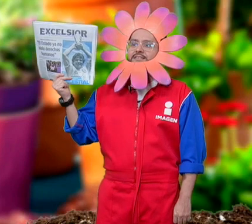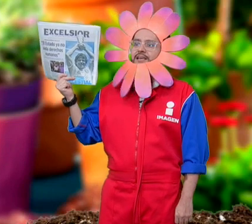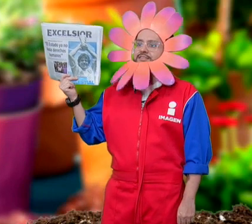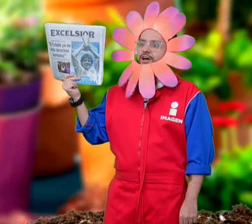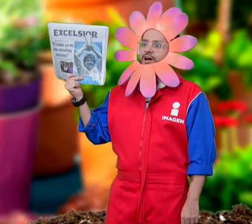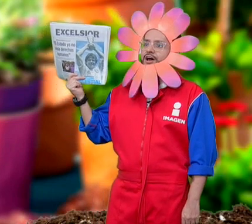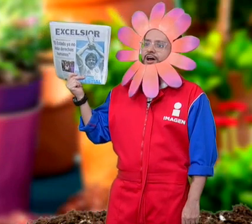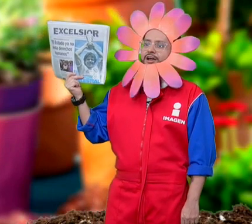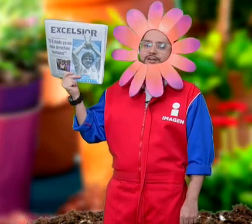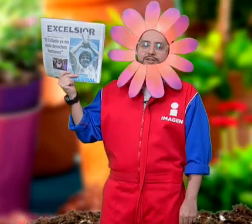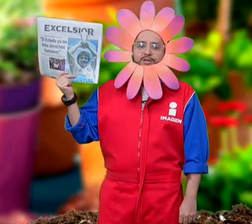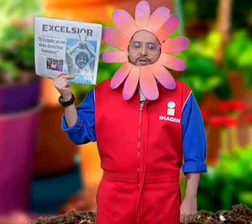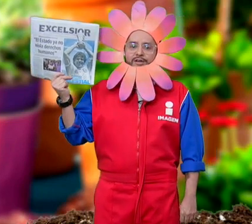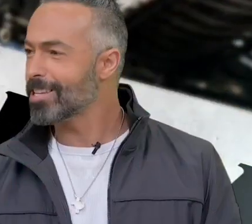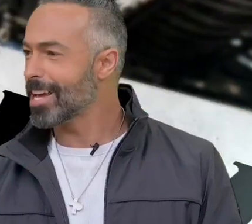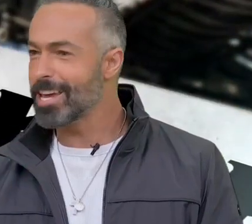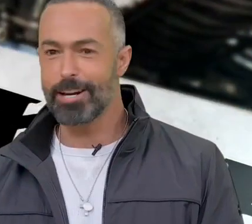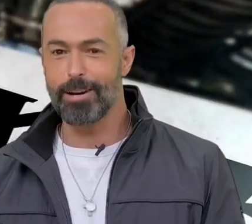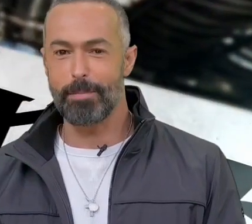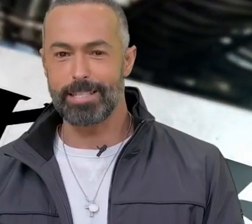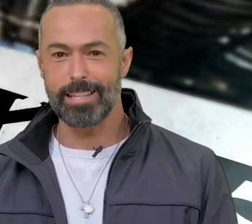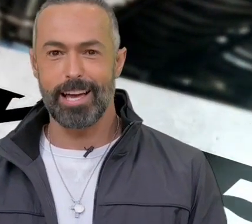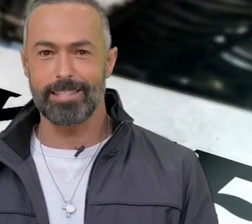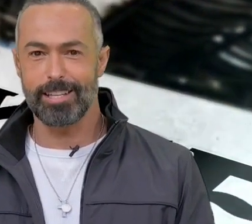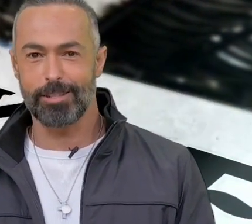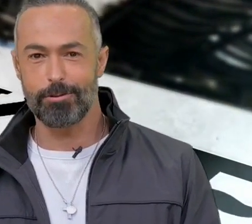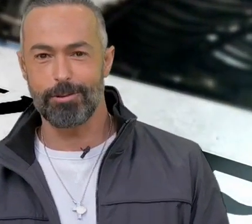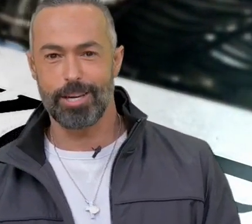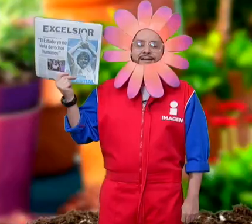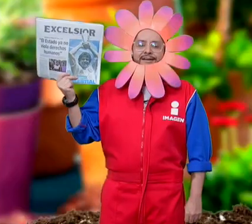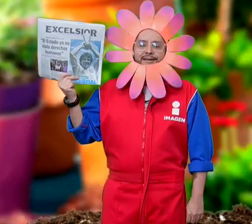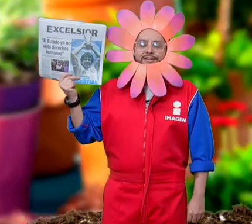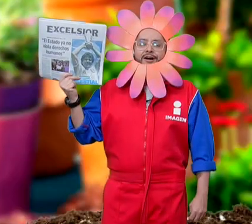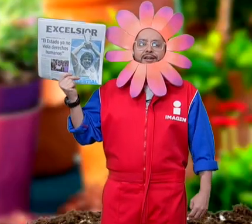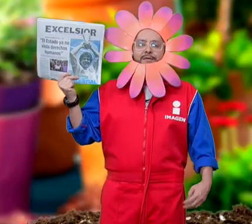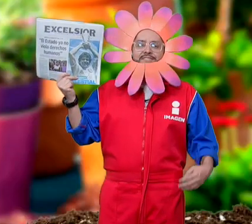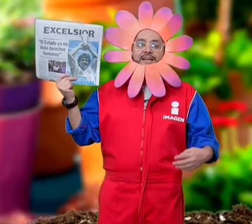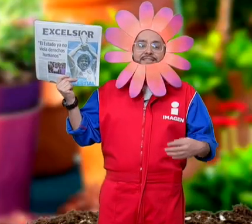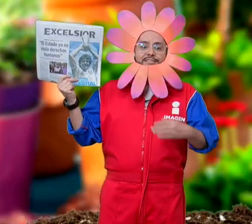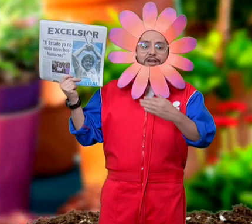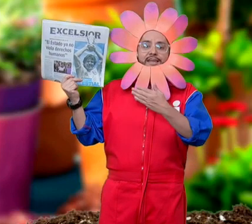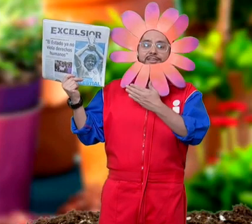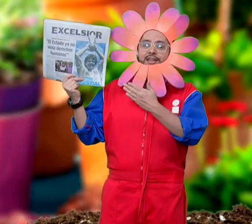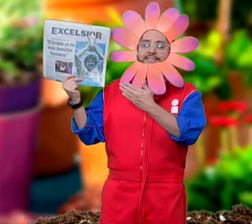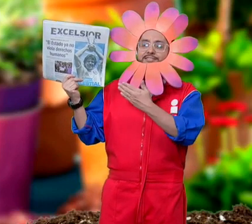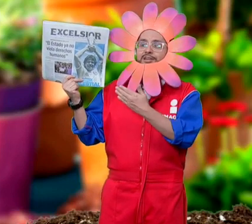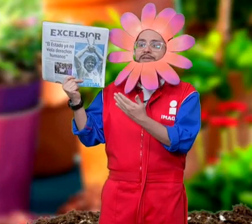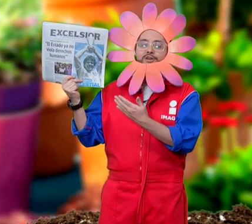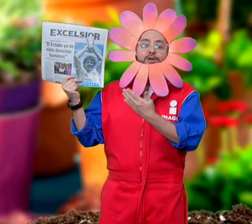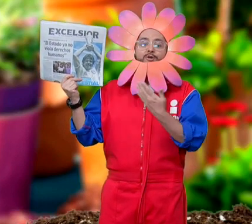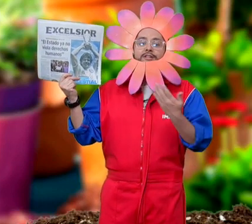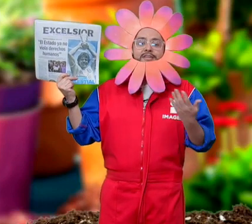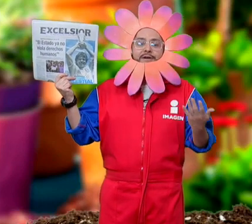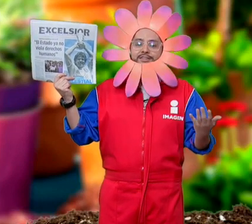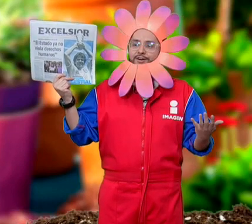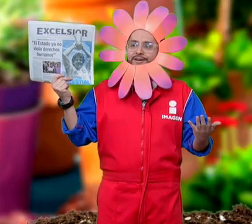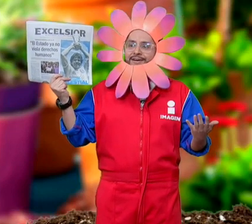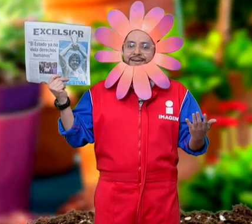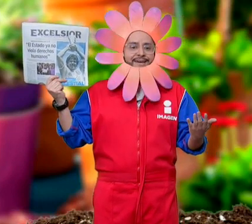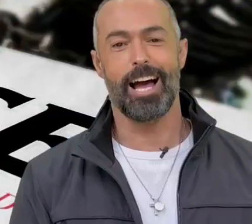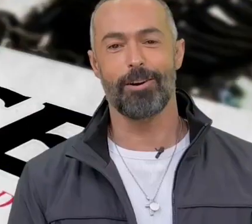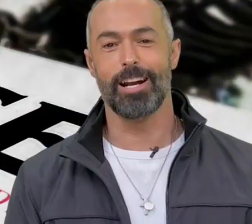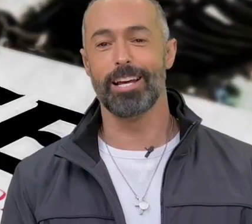¡El Excelsior! Y ahora tú, ¿qué haces ahí en una maceta, tú, chamaco? No, lo que pasa, Charlie, es que estoy leyendo el Excelsior y me estoy